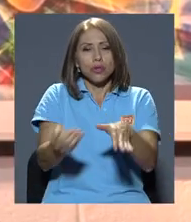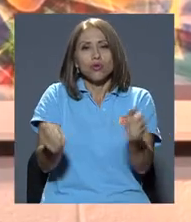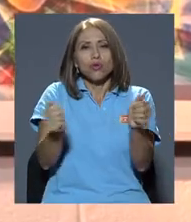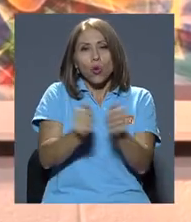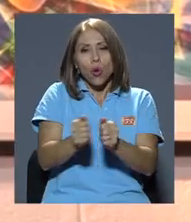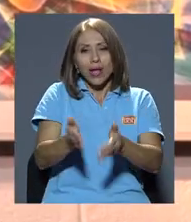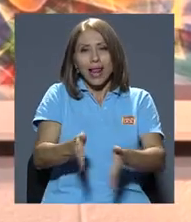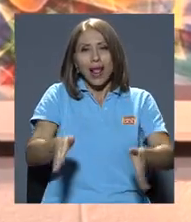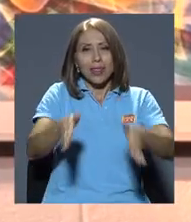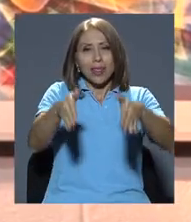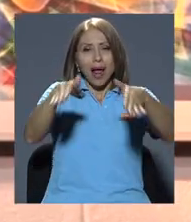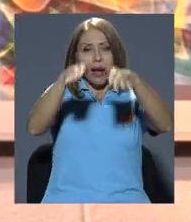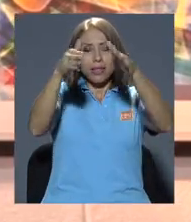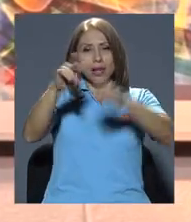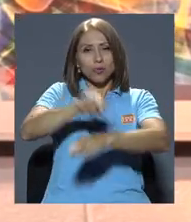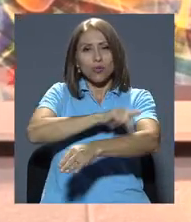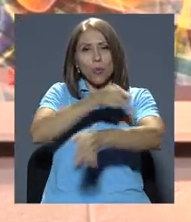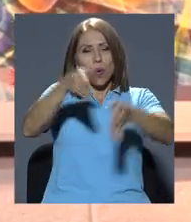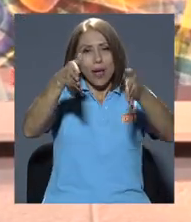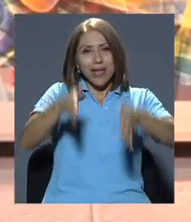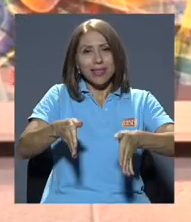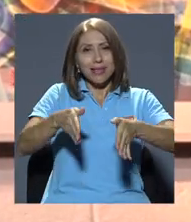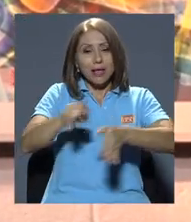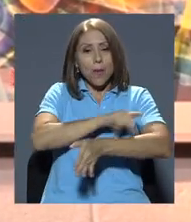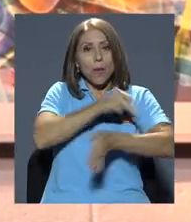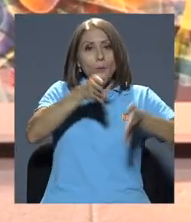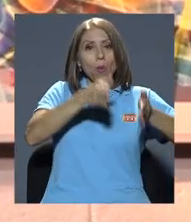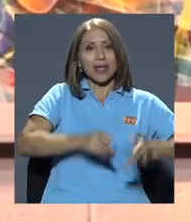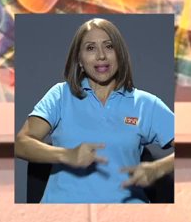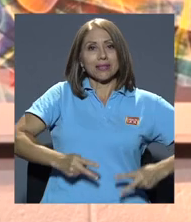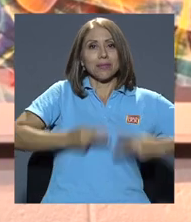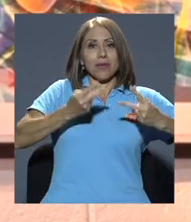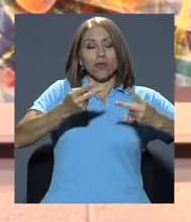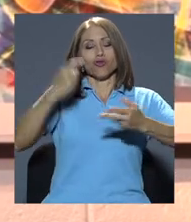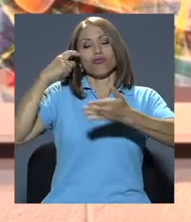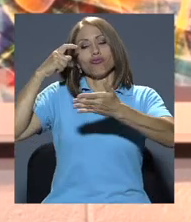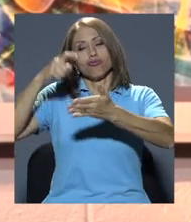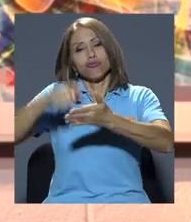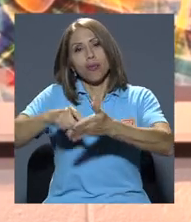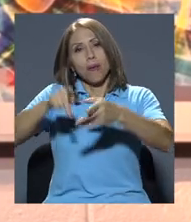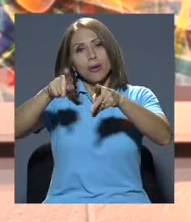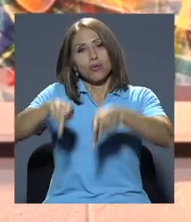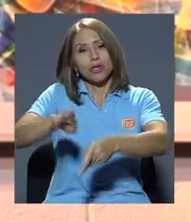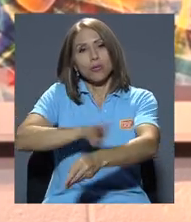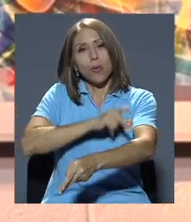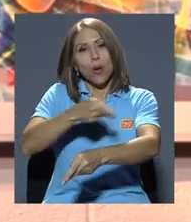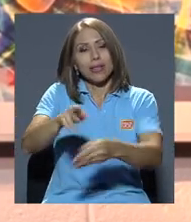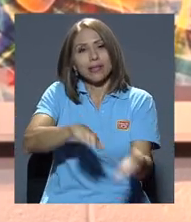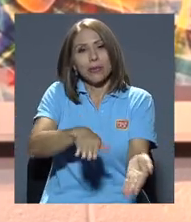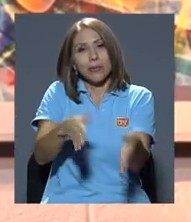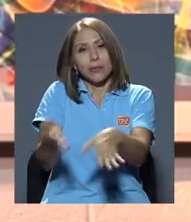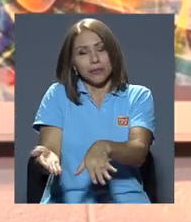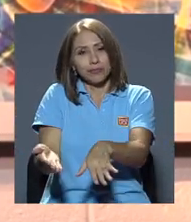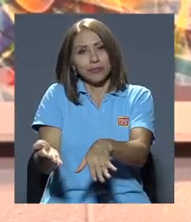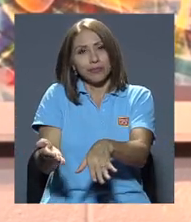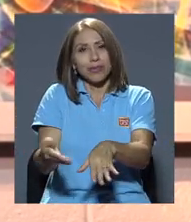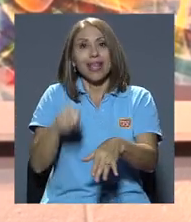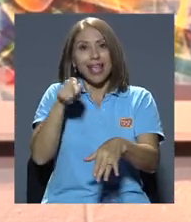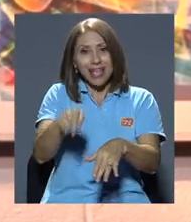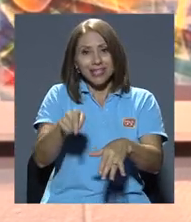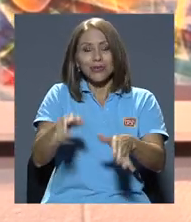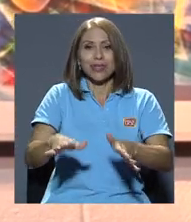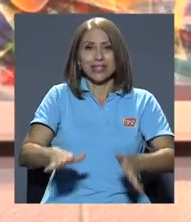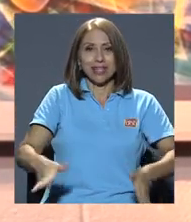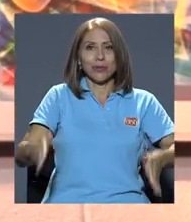los poetas, un homenaje en que los poetas vivos le rendimos a los poetas que partieron antes que nosotros. Ese es el sentido del altar de